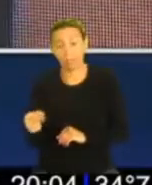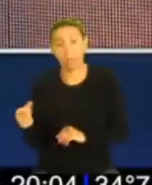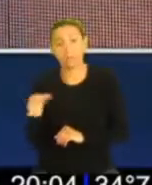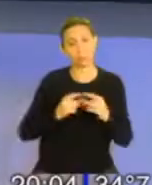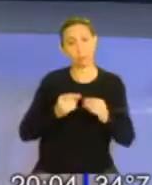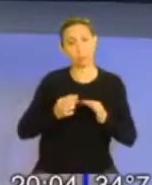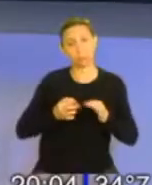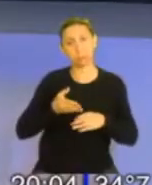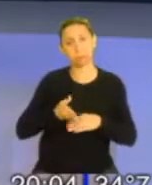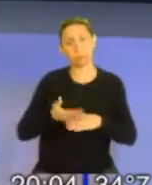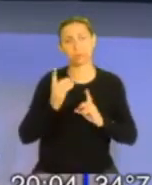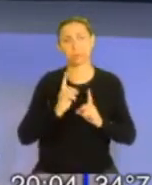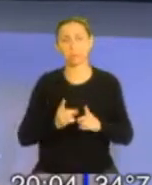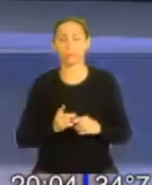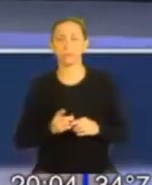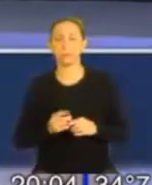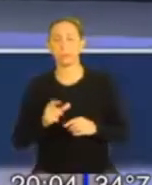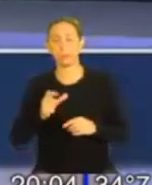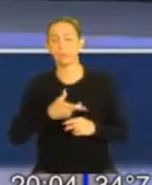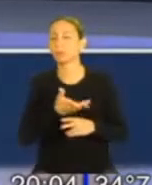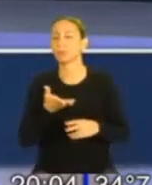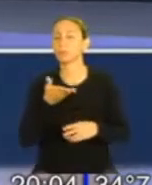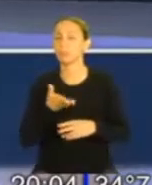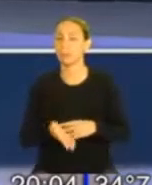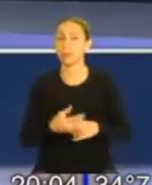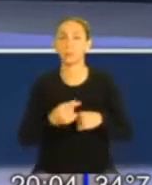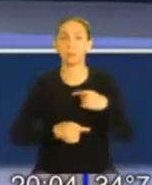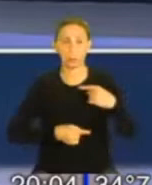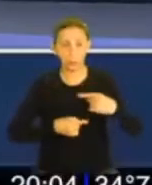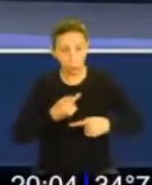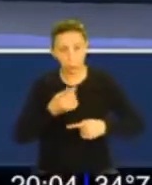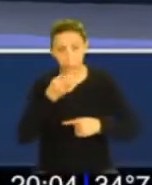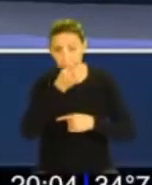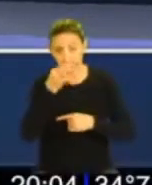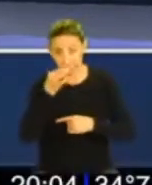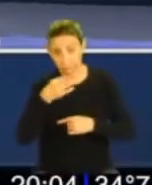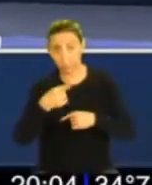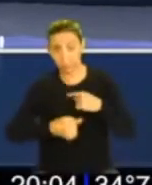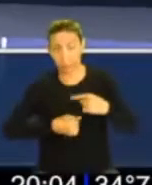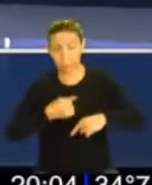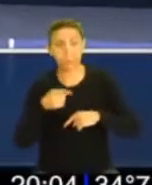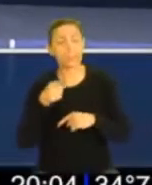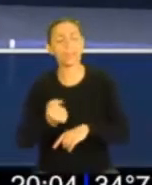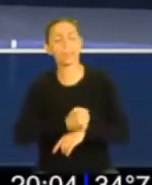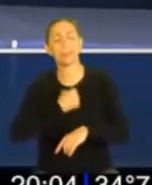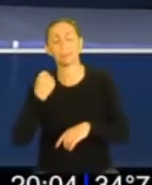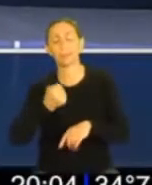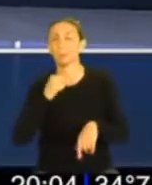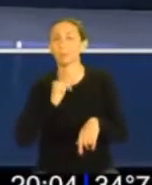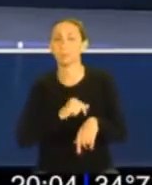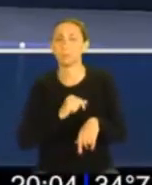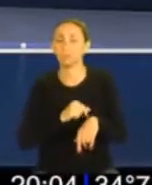nuevas variantes. Nosotros también llamamos a la población a que continúe con los hisopados, porque esto es muy importante a la hora